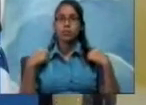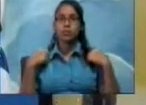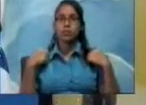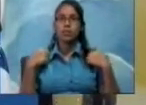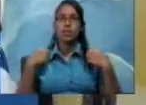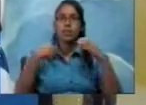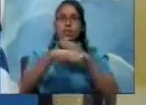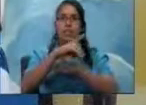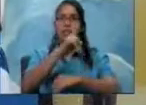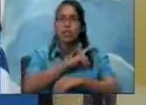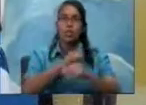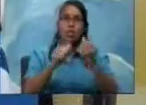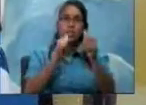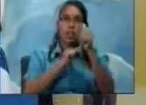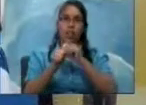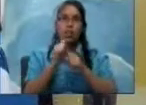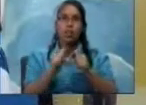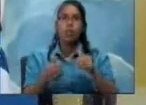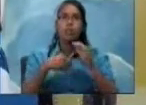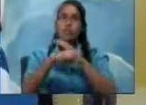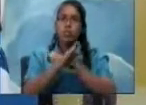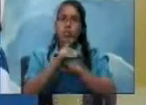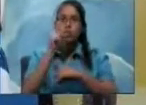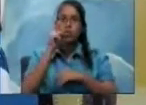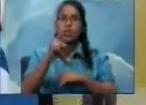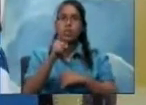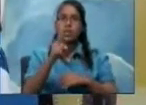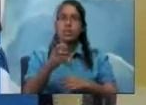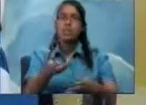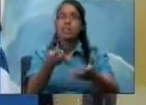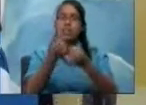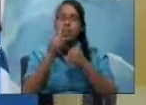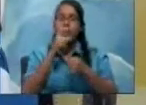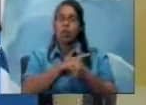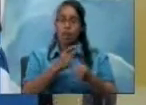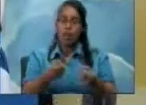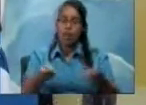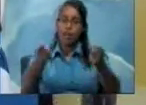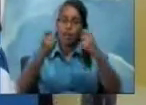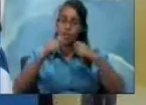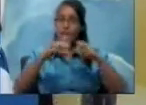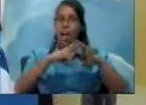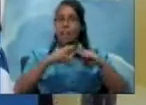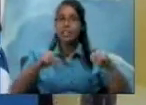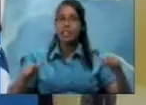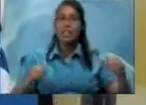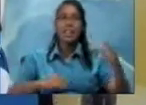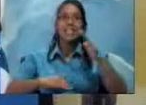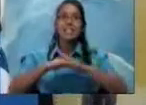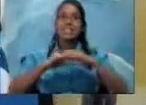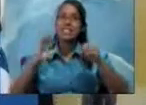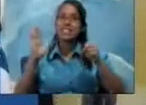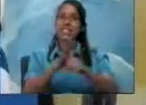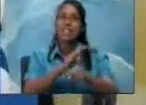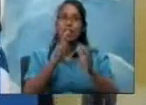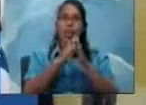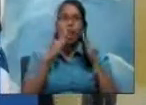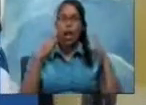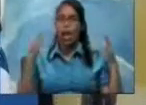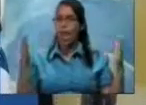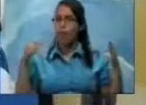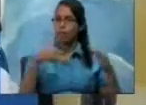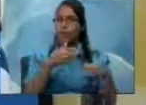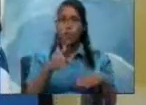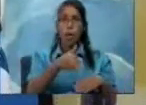salió del agua vió Pedro y sacó la red a tierra llena de grandes peses